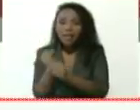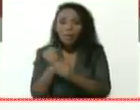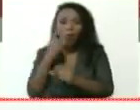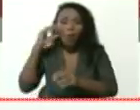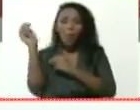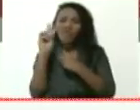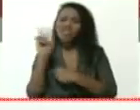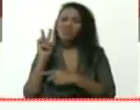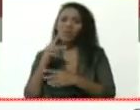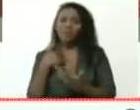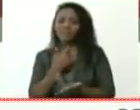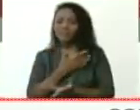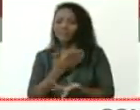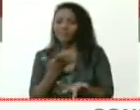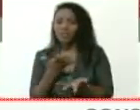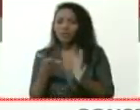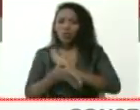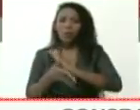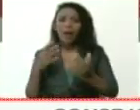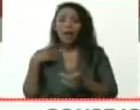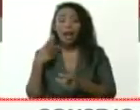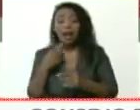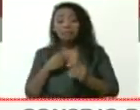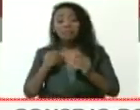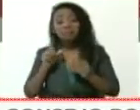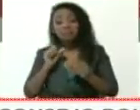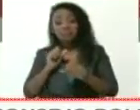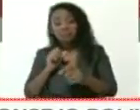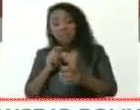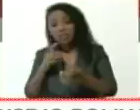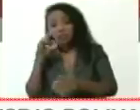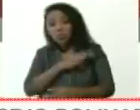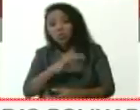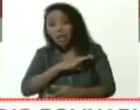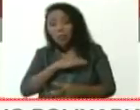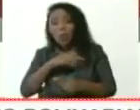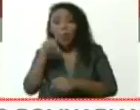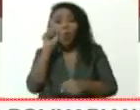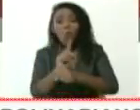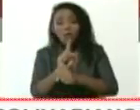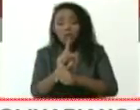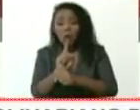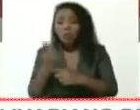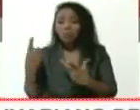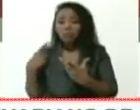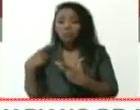dicen ellos, será la transición al socialismo, que es la única transición que hay en Venezuela.